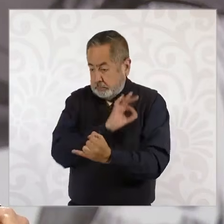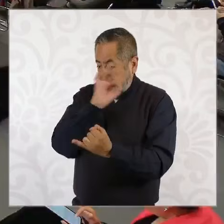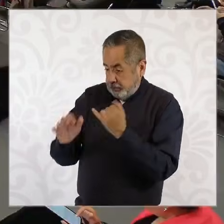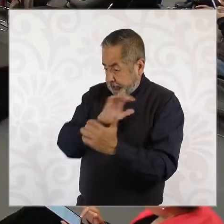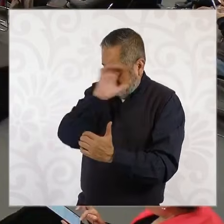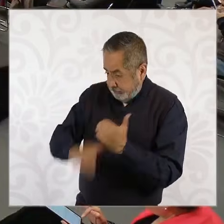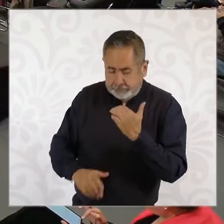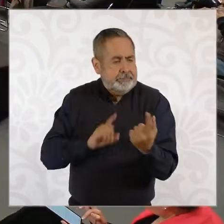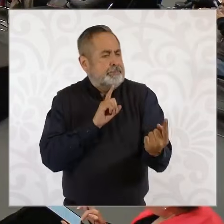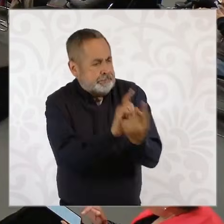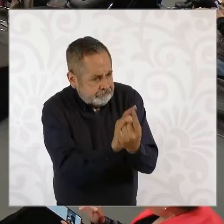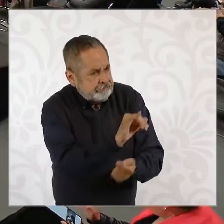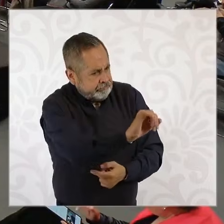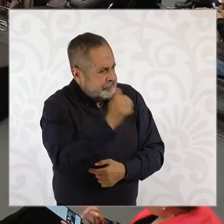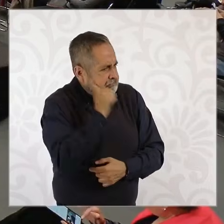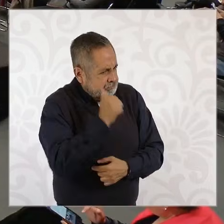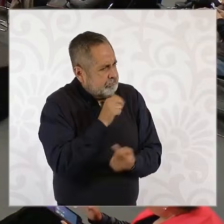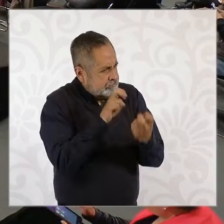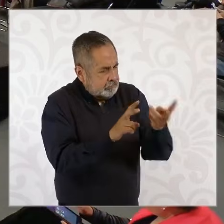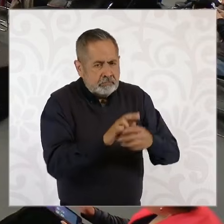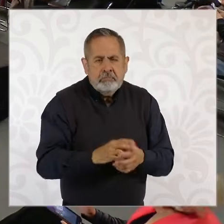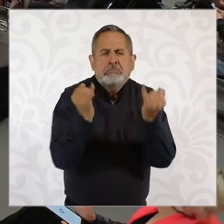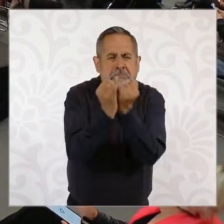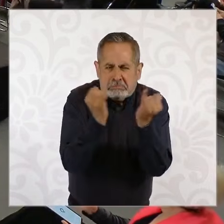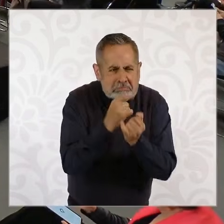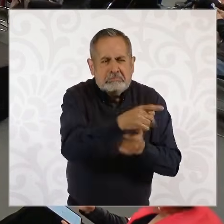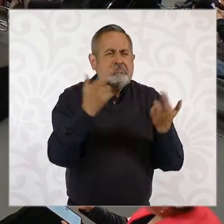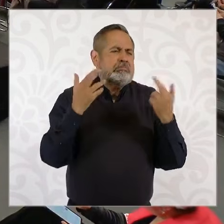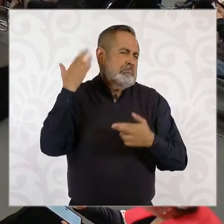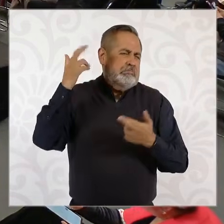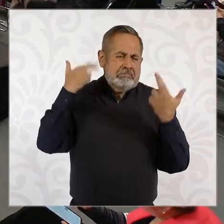lo recibía. Así nos ha pasado incluso con los maestros de Chiapas,